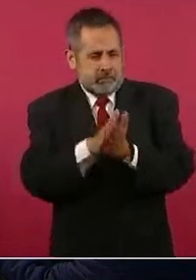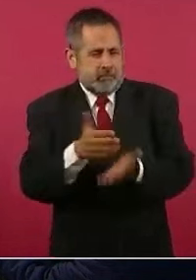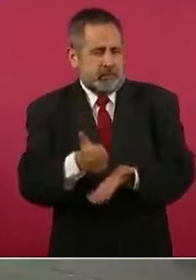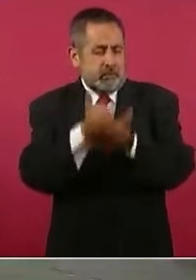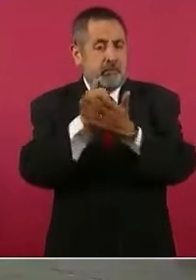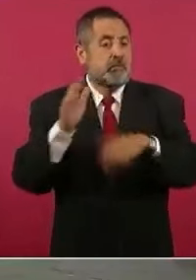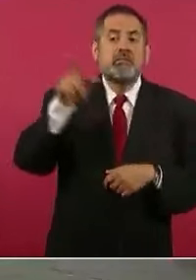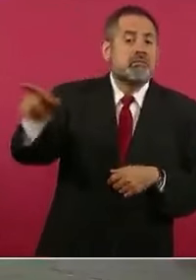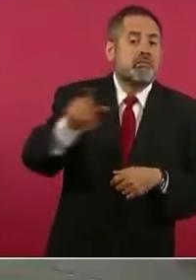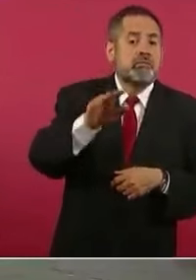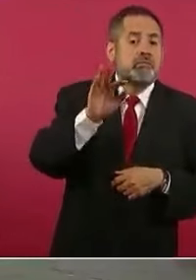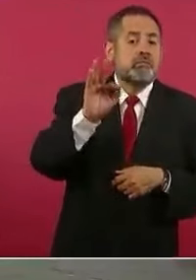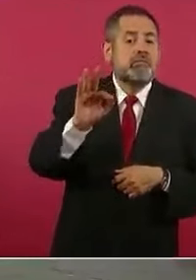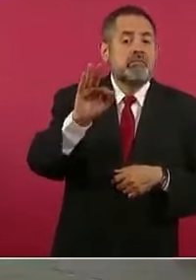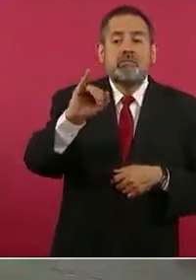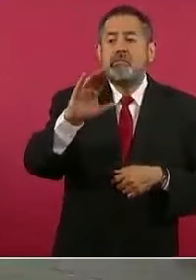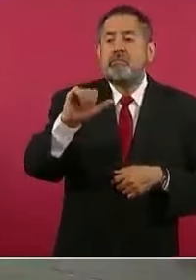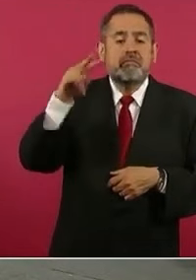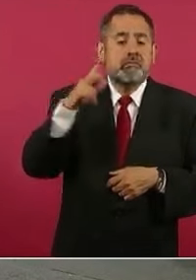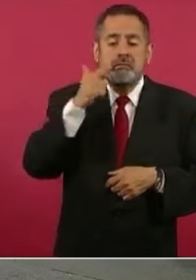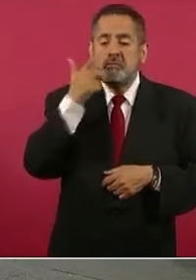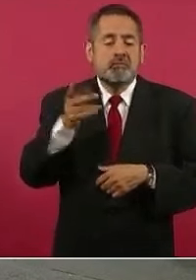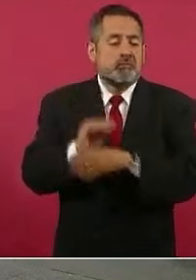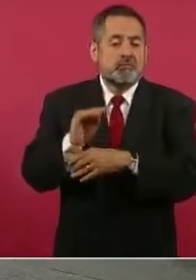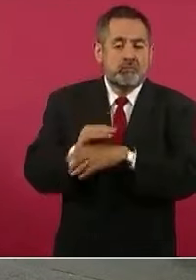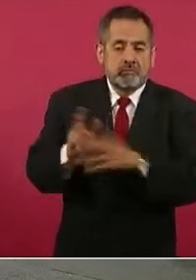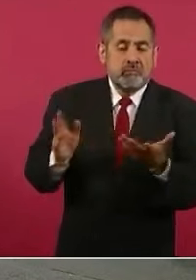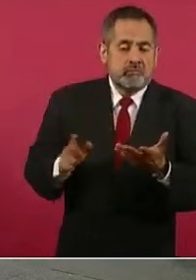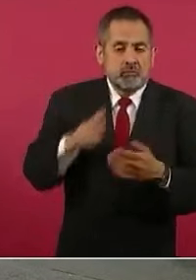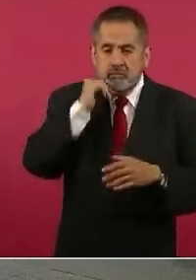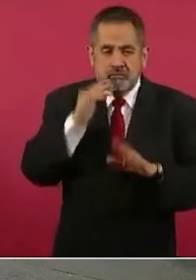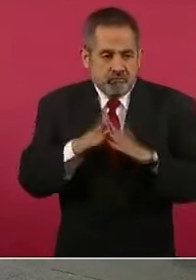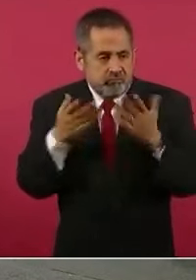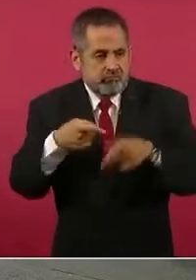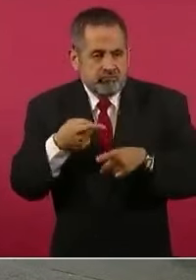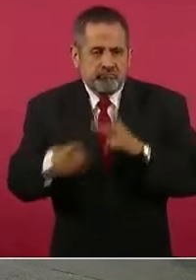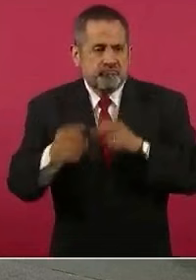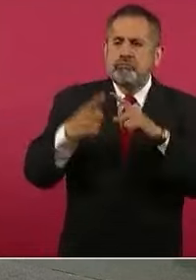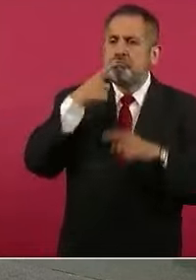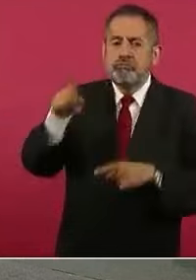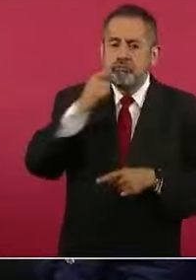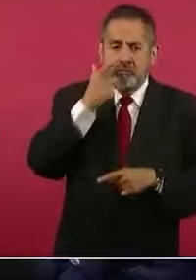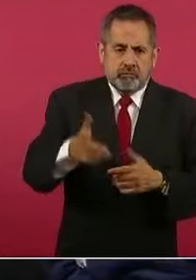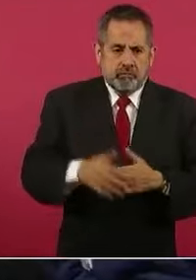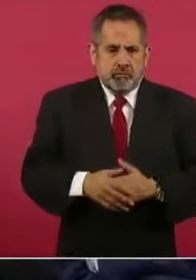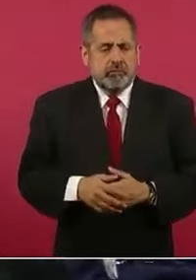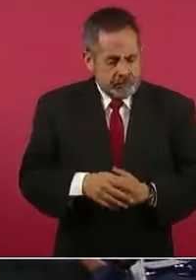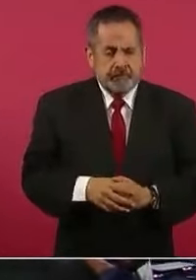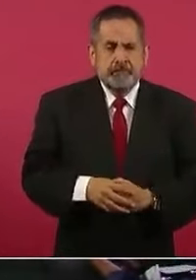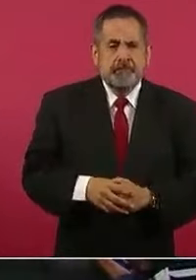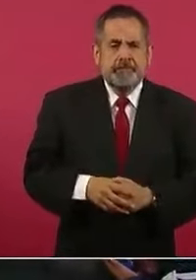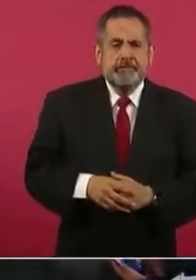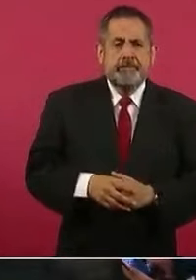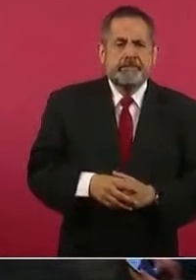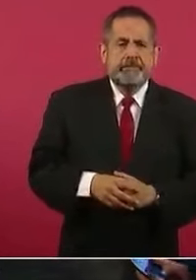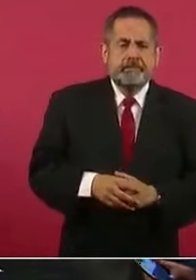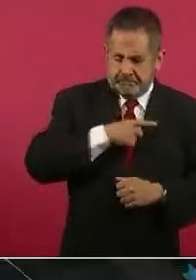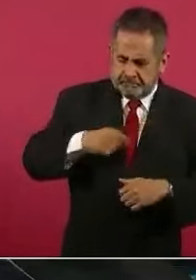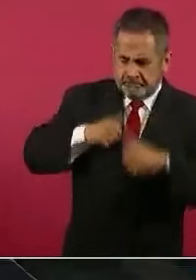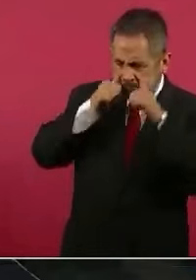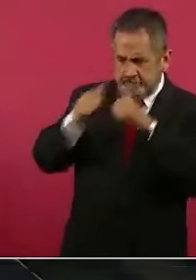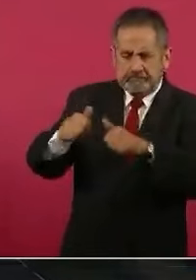ya que en la Fiscalía de Veracruz menciona que no quieren abrir la investigación de este delito. Sí, que se